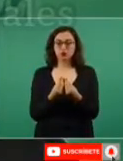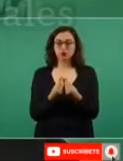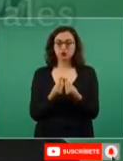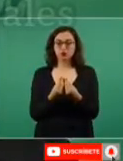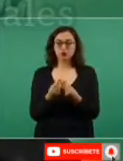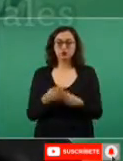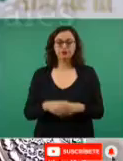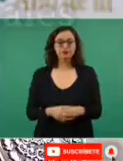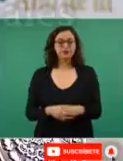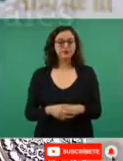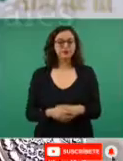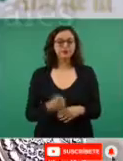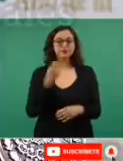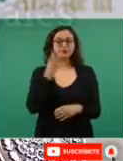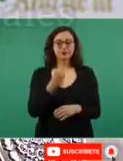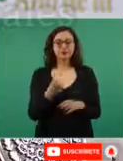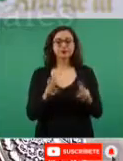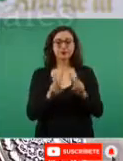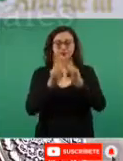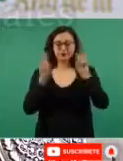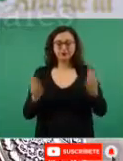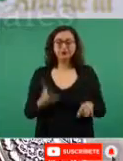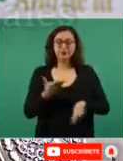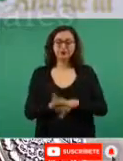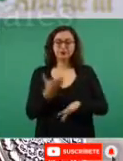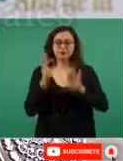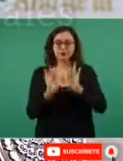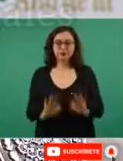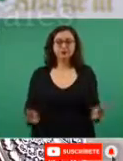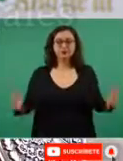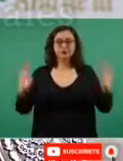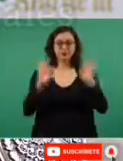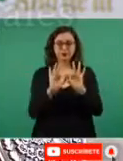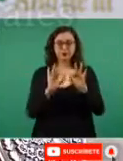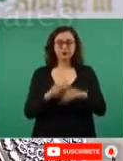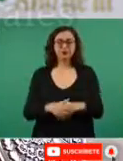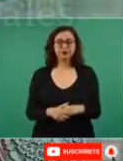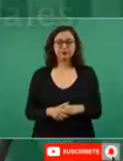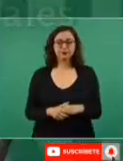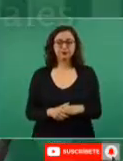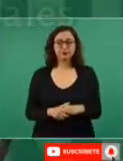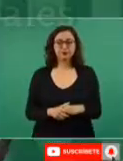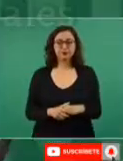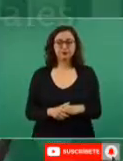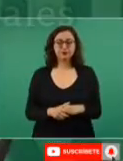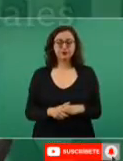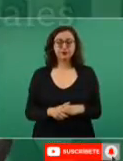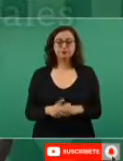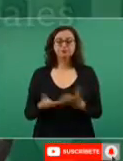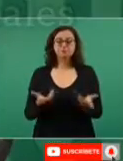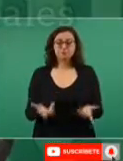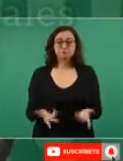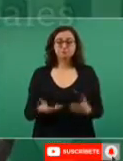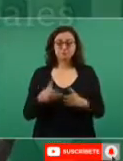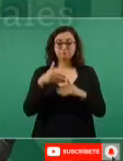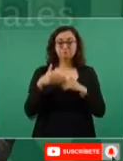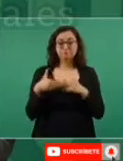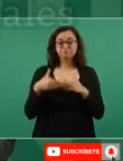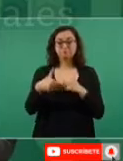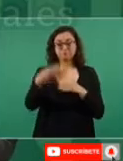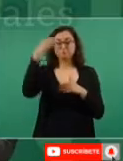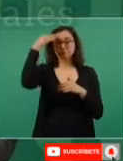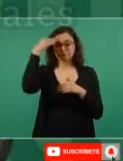Esto es muy importante y nos queda tiempo que debemos de